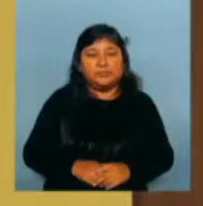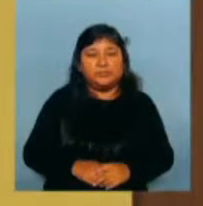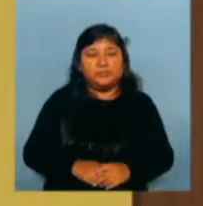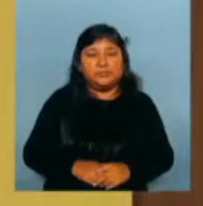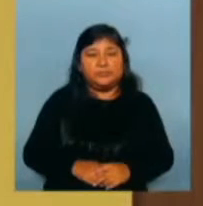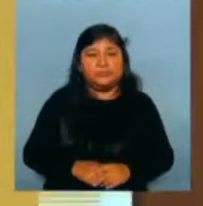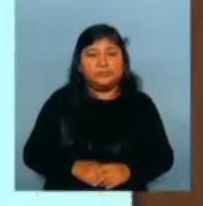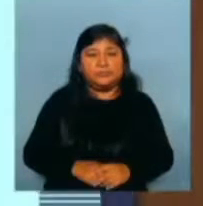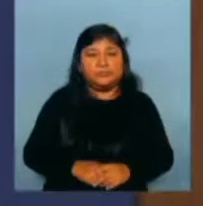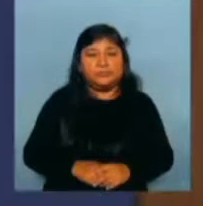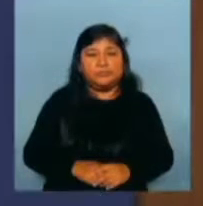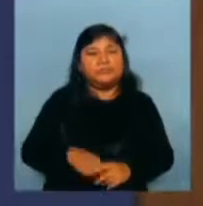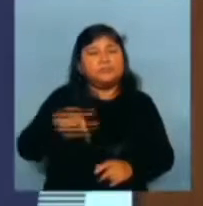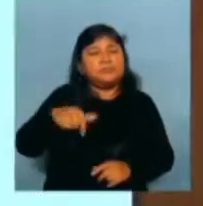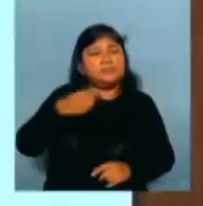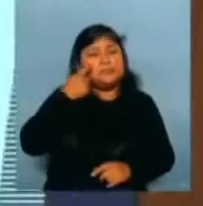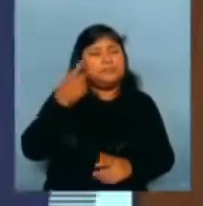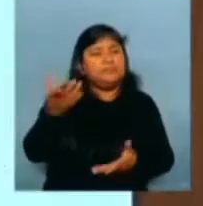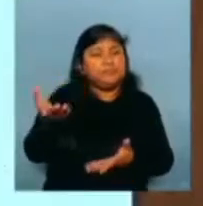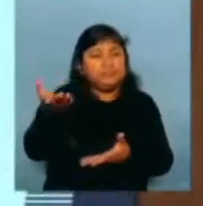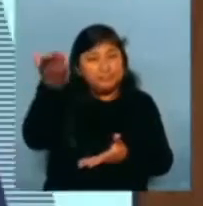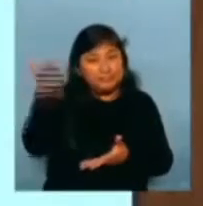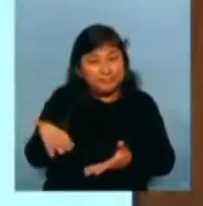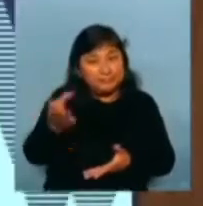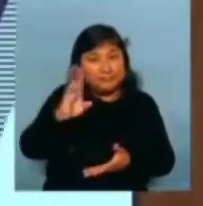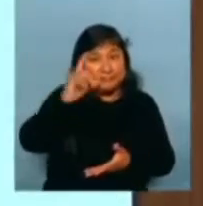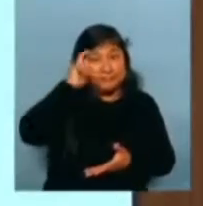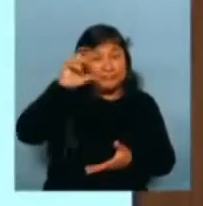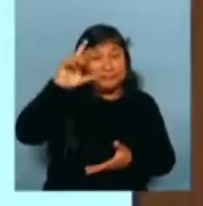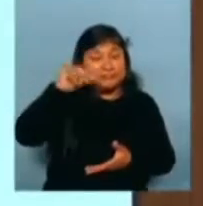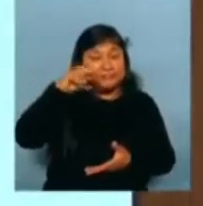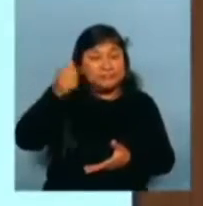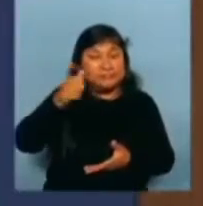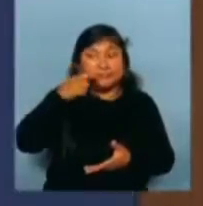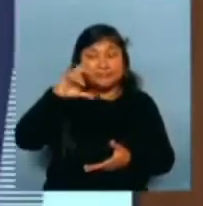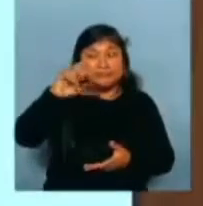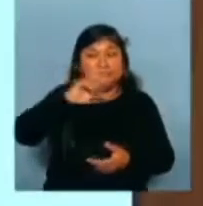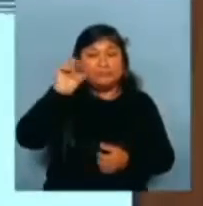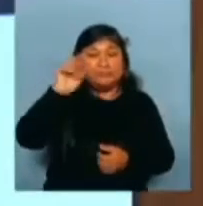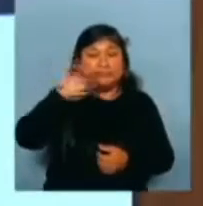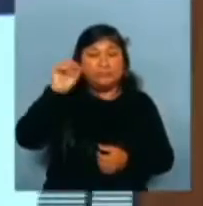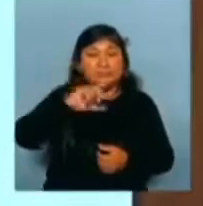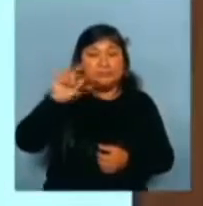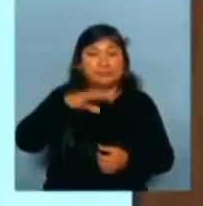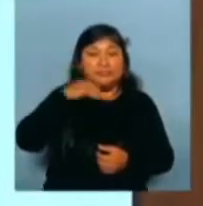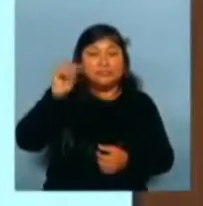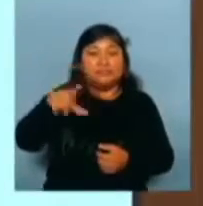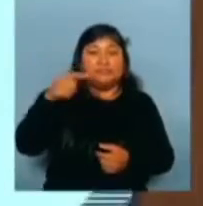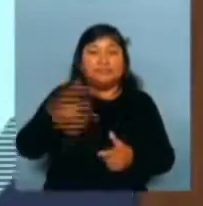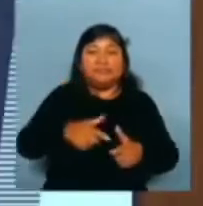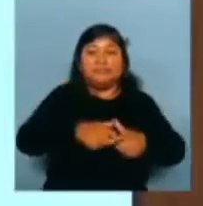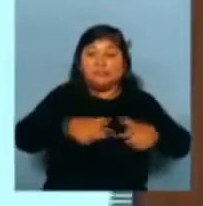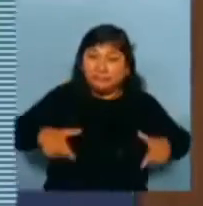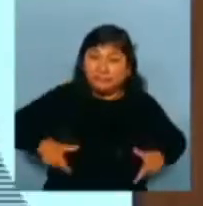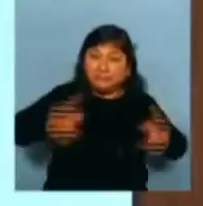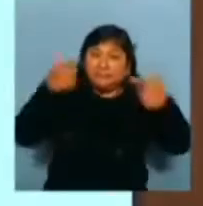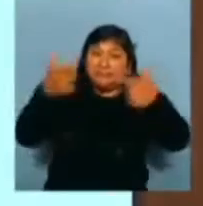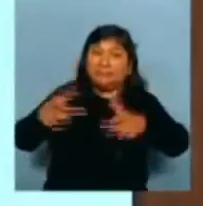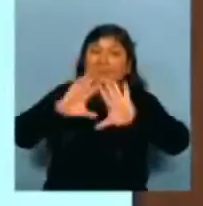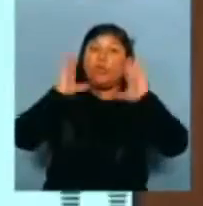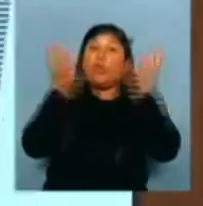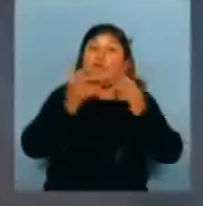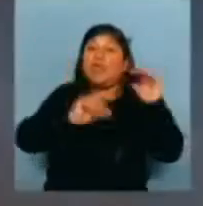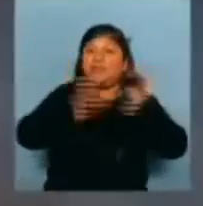momento de hablar de Brenda Carabajal, que vuelve a tener un título mundial, y un gusto que nos esté acompañando